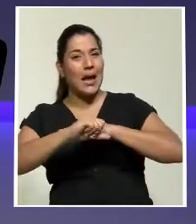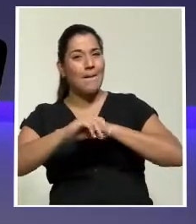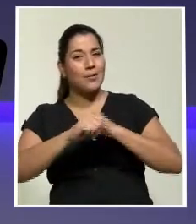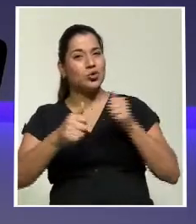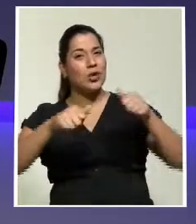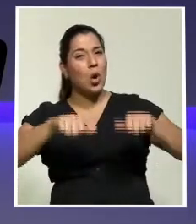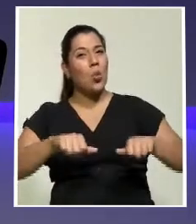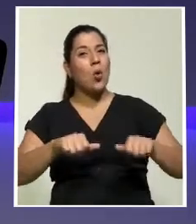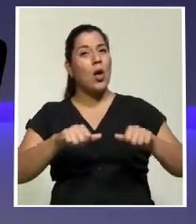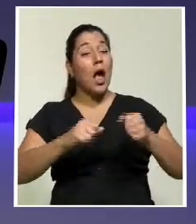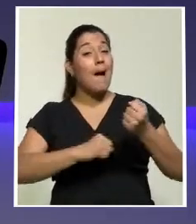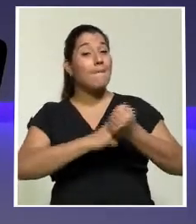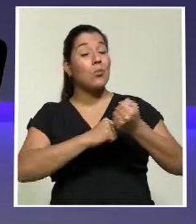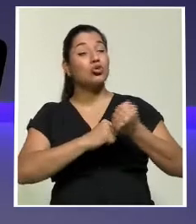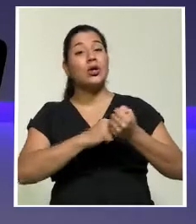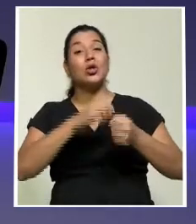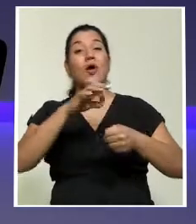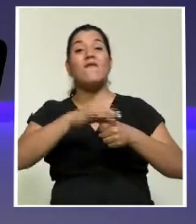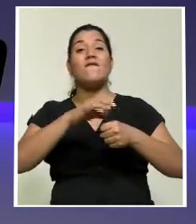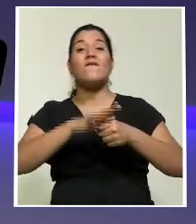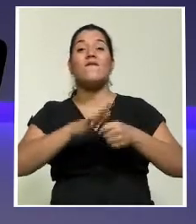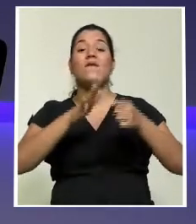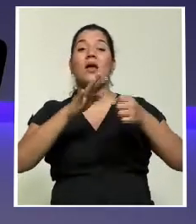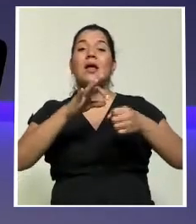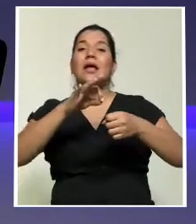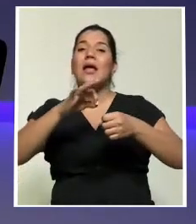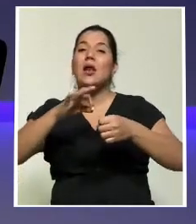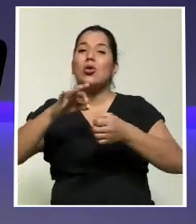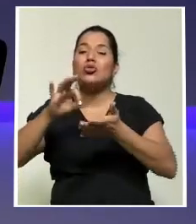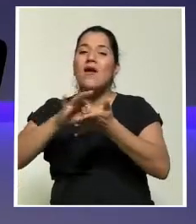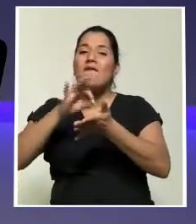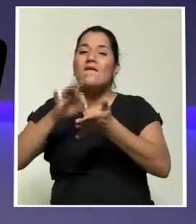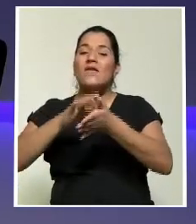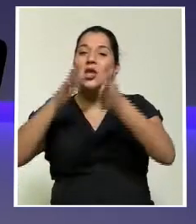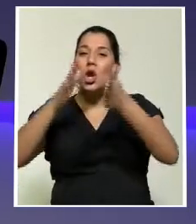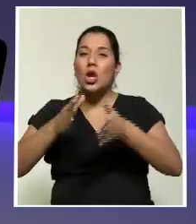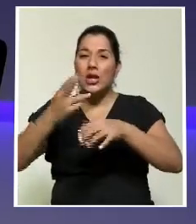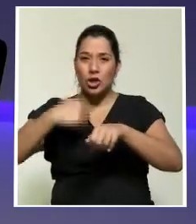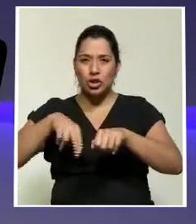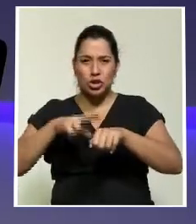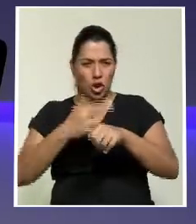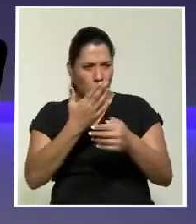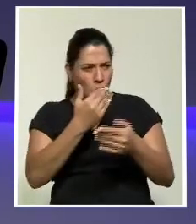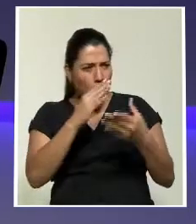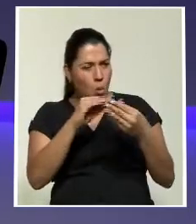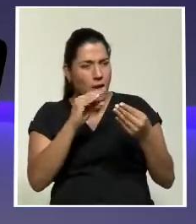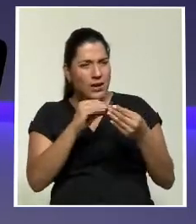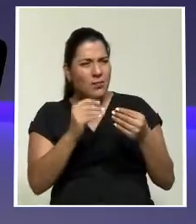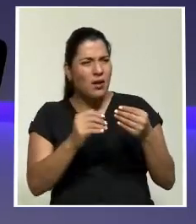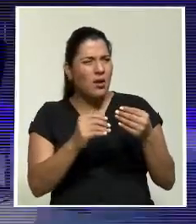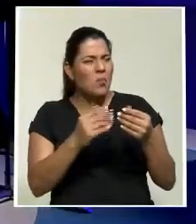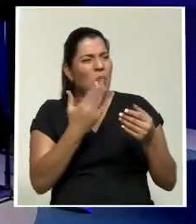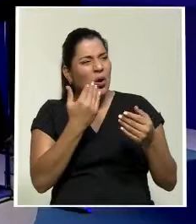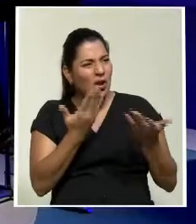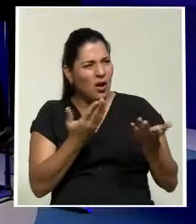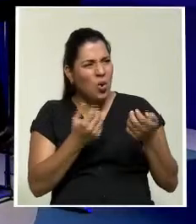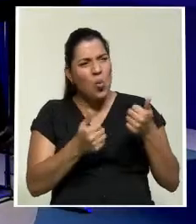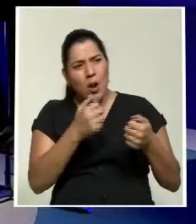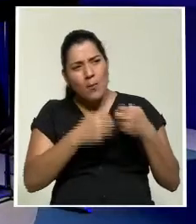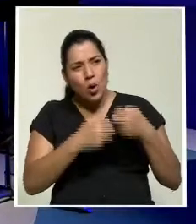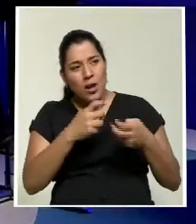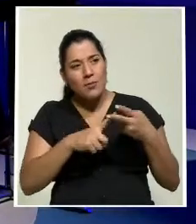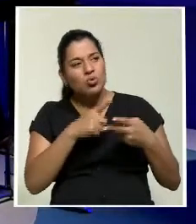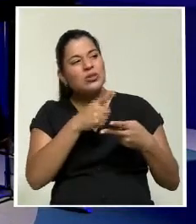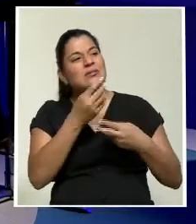frijoleros nacionales. Contame un poco cuál es el problema y qué están promoviendo. Sí, en